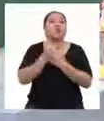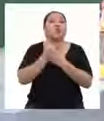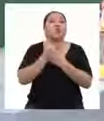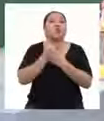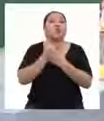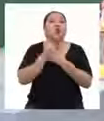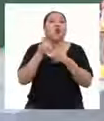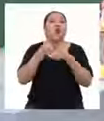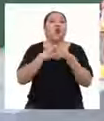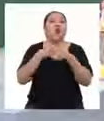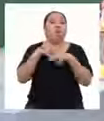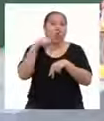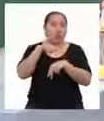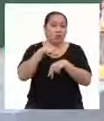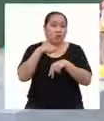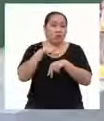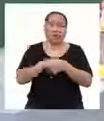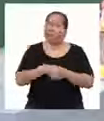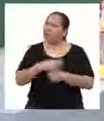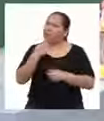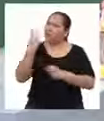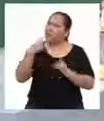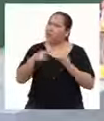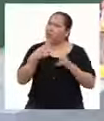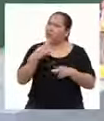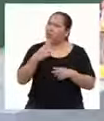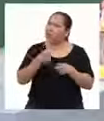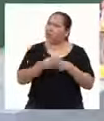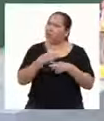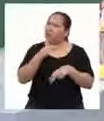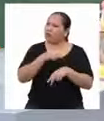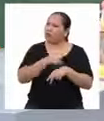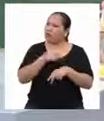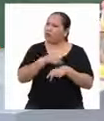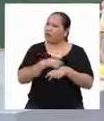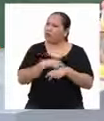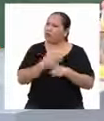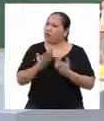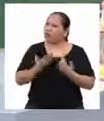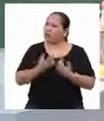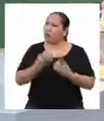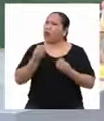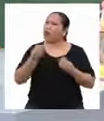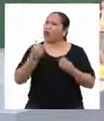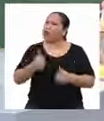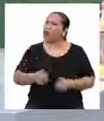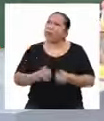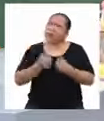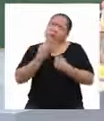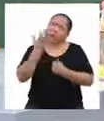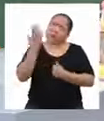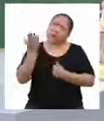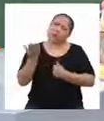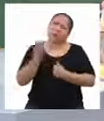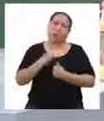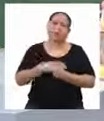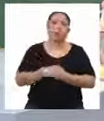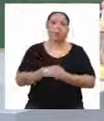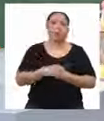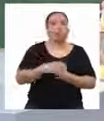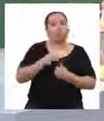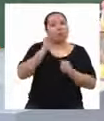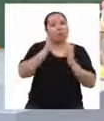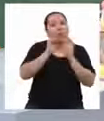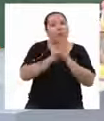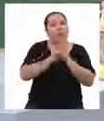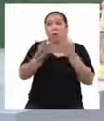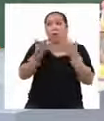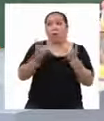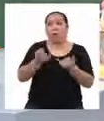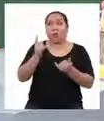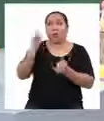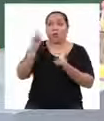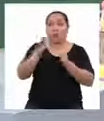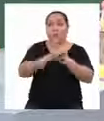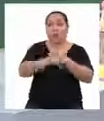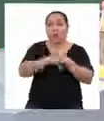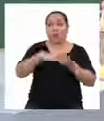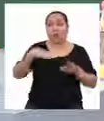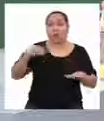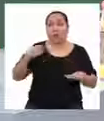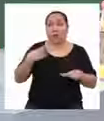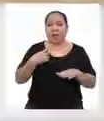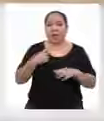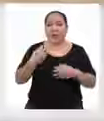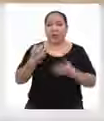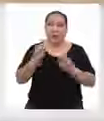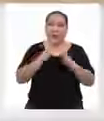hablando de ahorrar tiempo, ¿cómo es ahora la vida para usted? Me refiero ahora que no sale tanto de casa